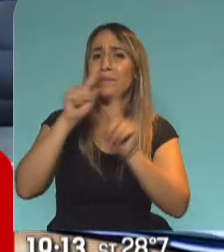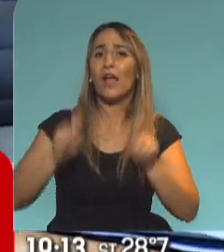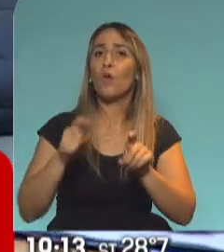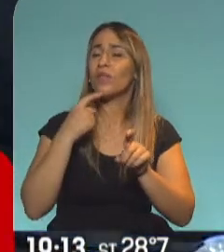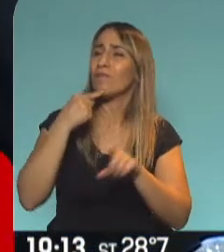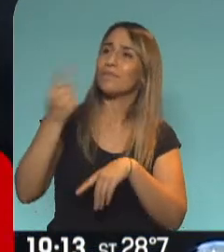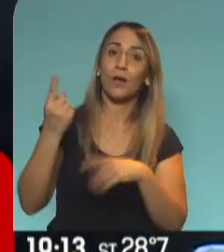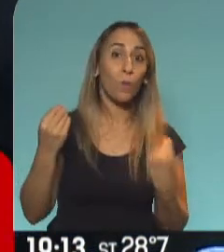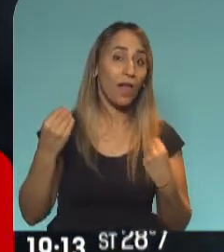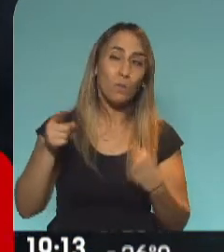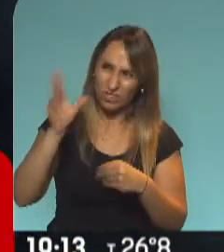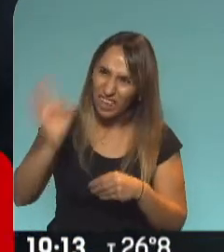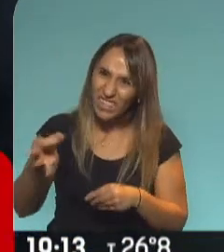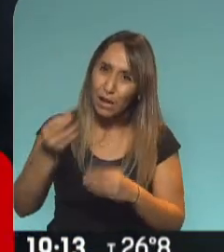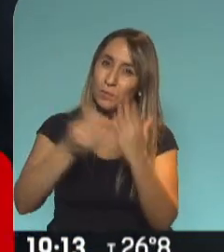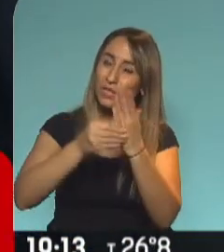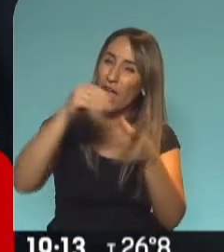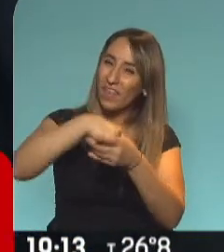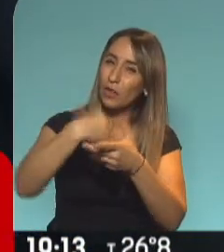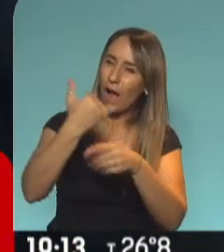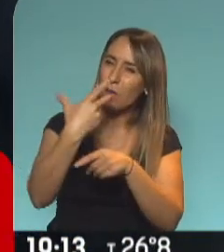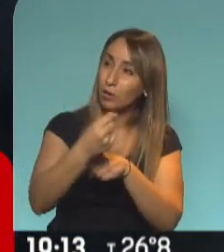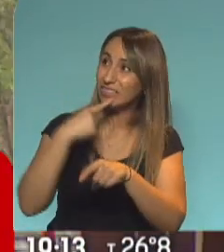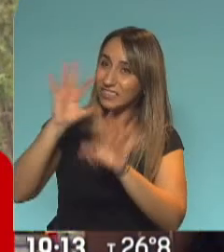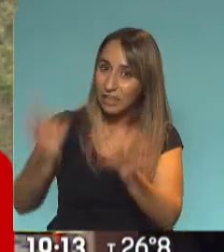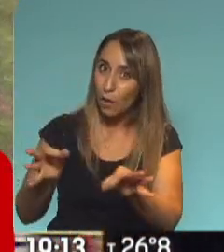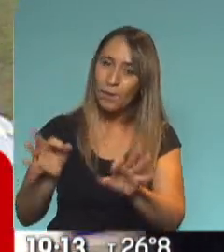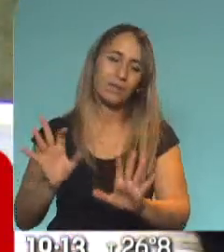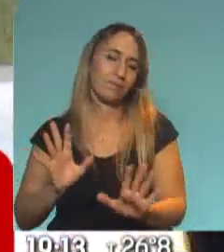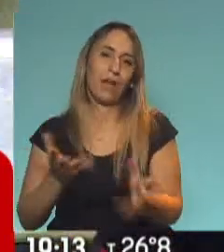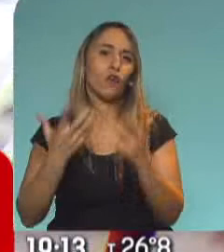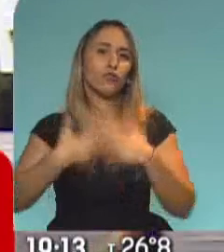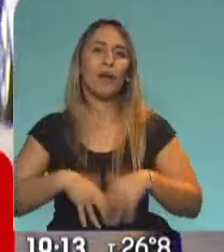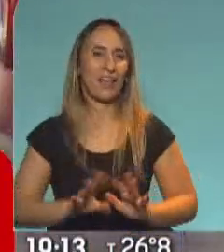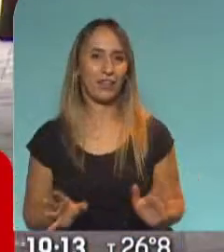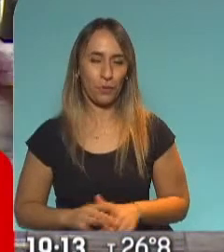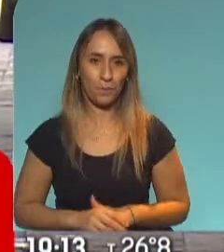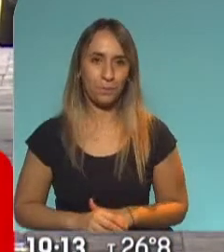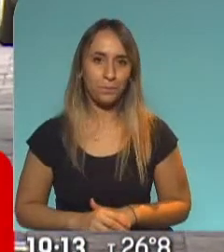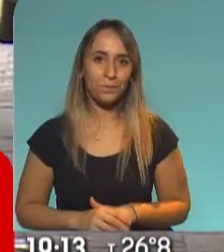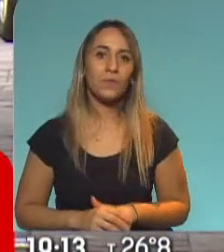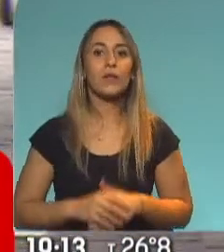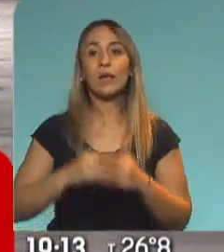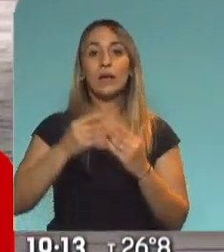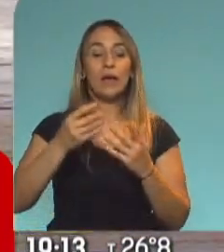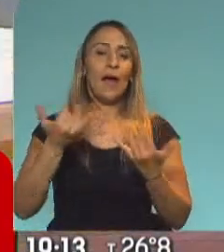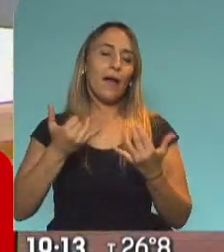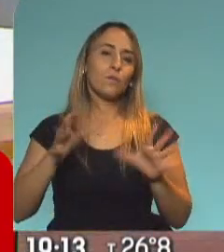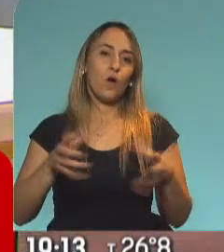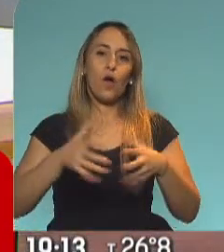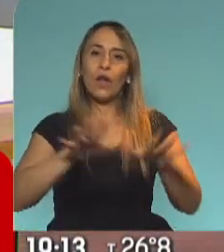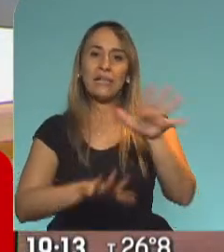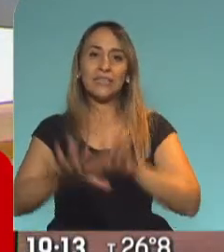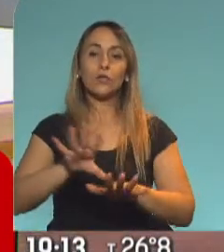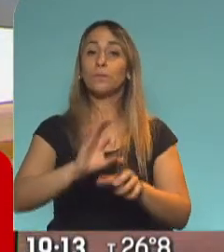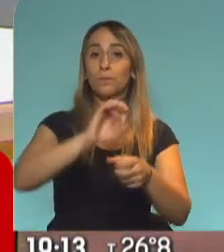es justamente tan amplio y tan burocrático, hay una estructura donde ella, o había una estructura donde ella estaba detrás de Ginés